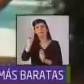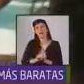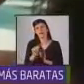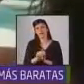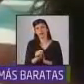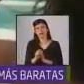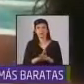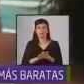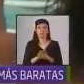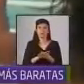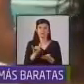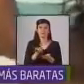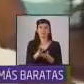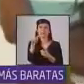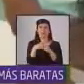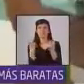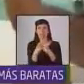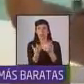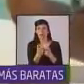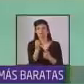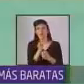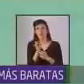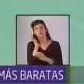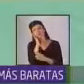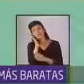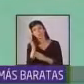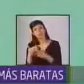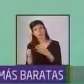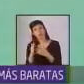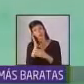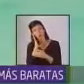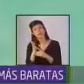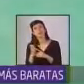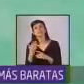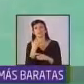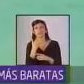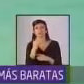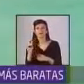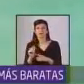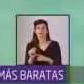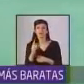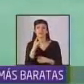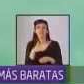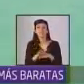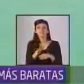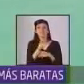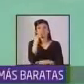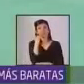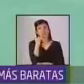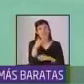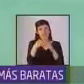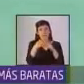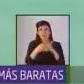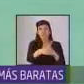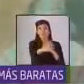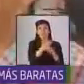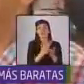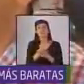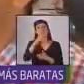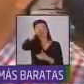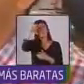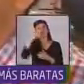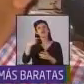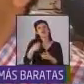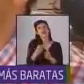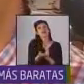a pasajes de estadía, porque desde el 15 de diciembre parte oficialmente la fatal tarifa de verano. Lo importante